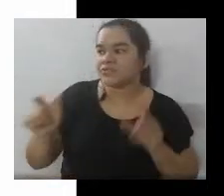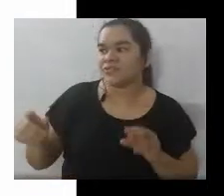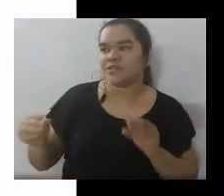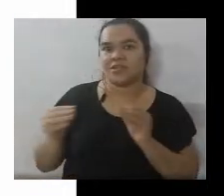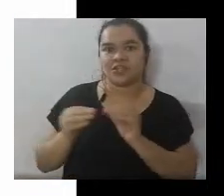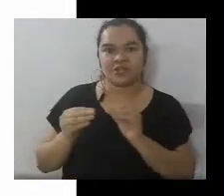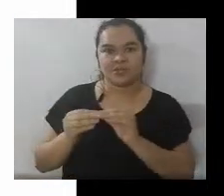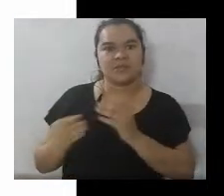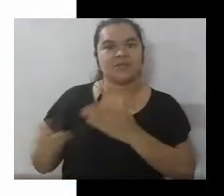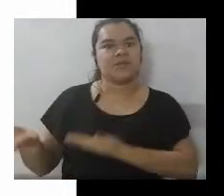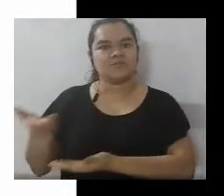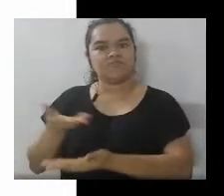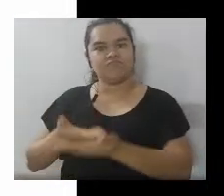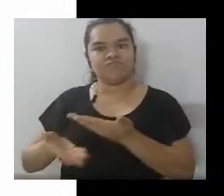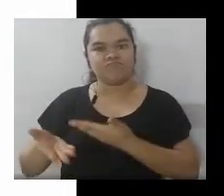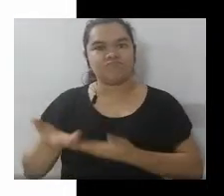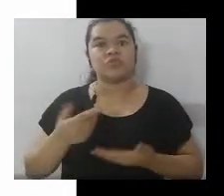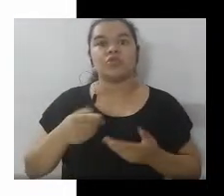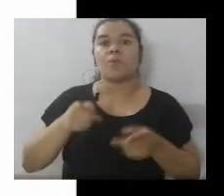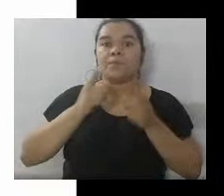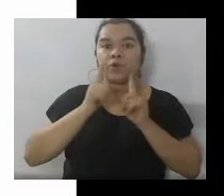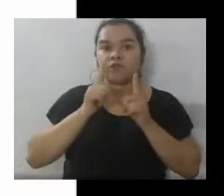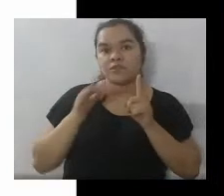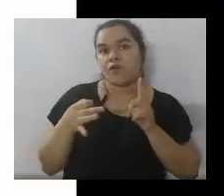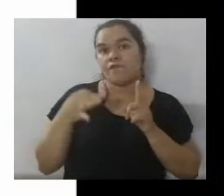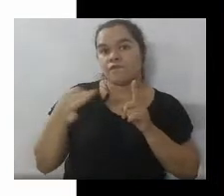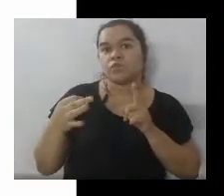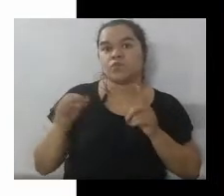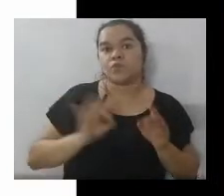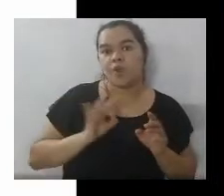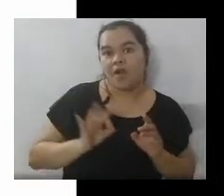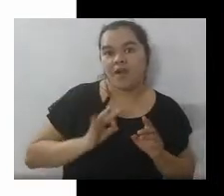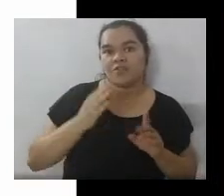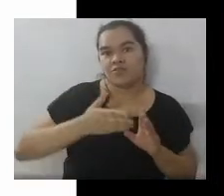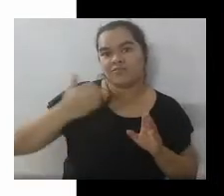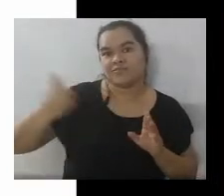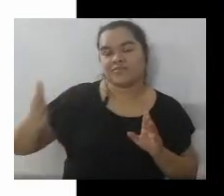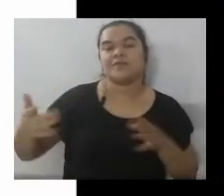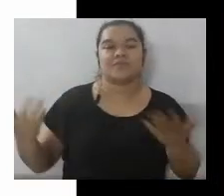compañeros, con nuestros futuros docentes. Así que me parece